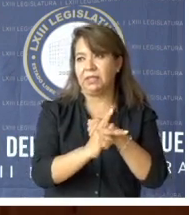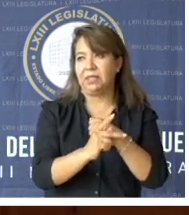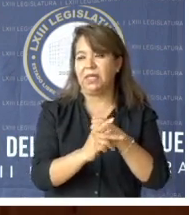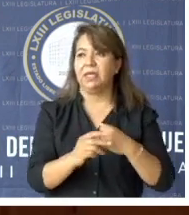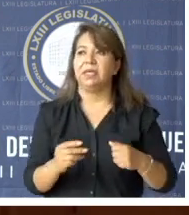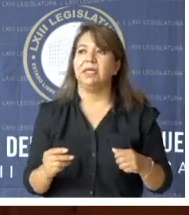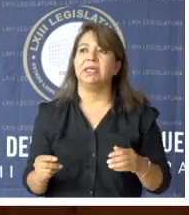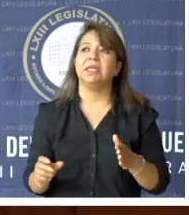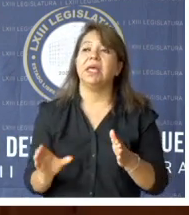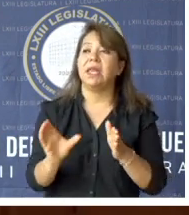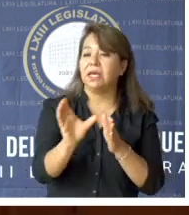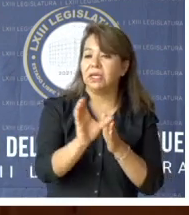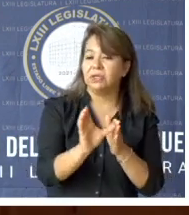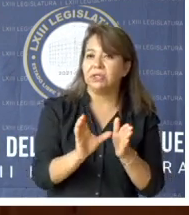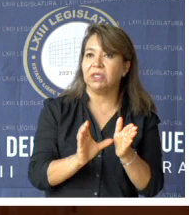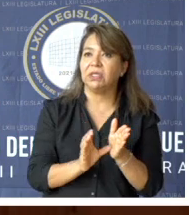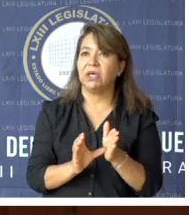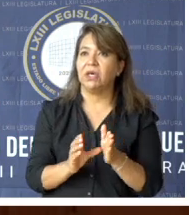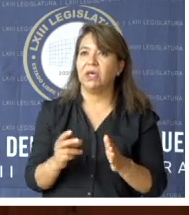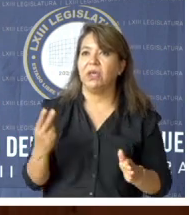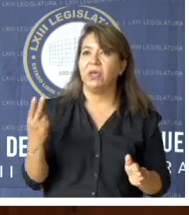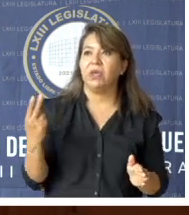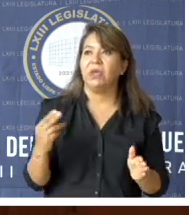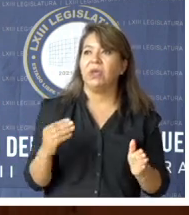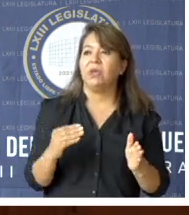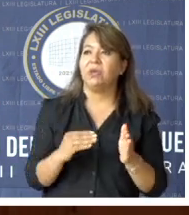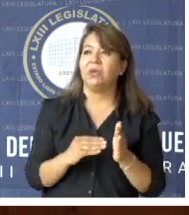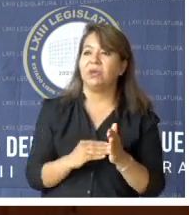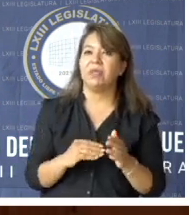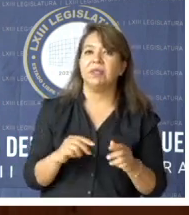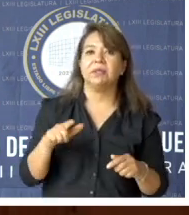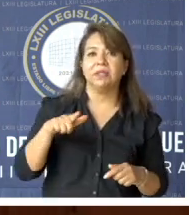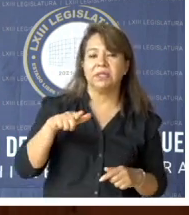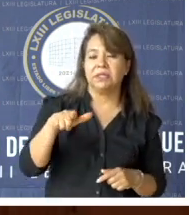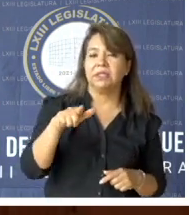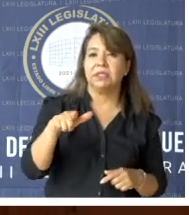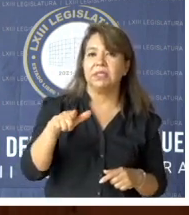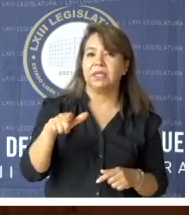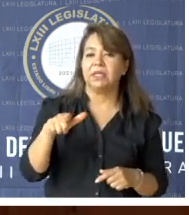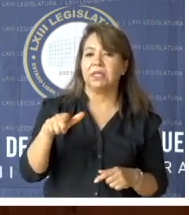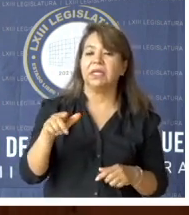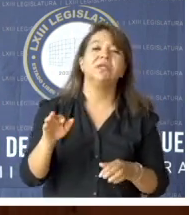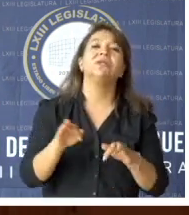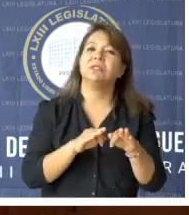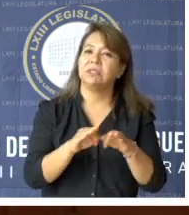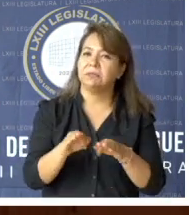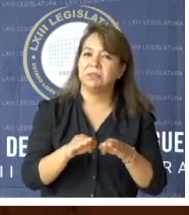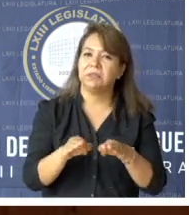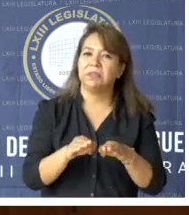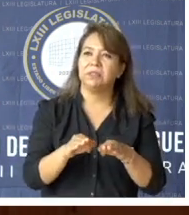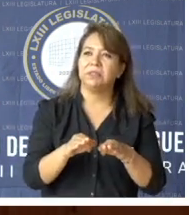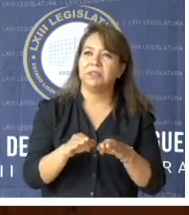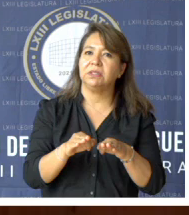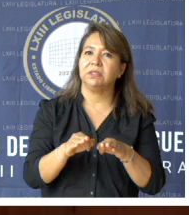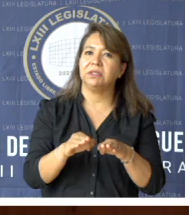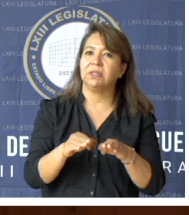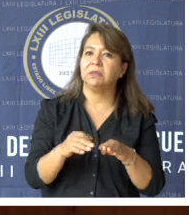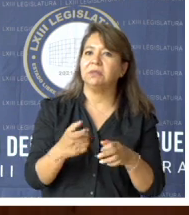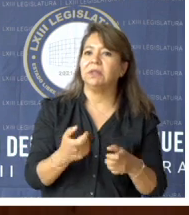Constitución de 1917 se estableció el derecho de los trabajadores a participar de las utilidades generadas por la